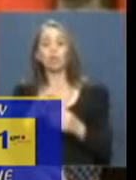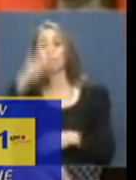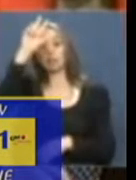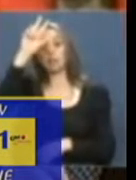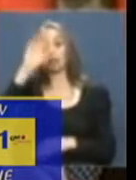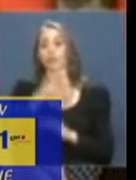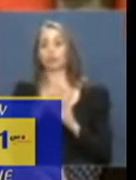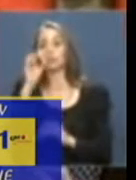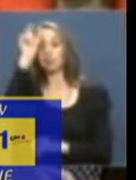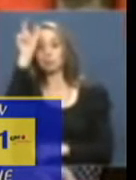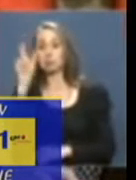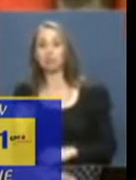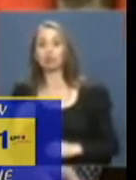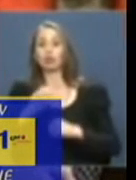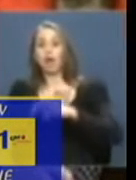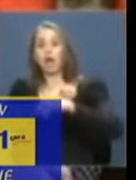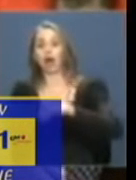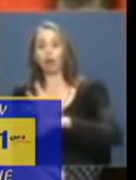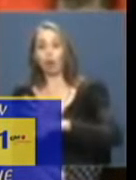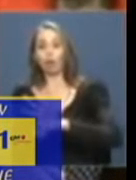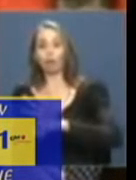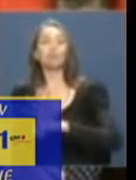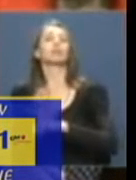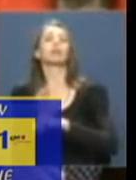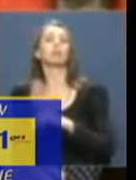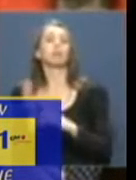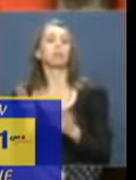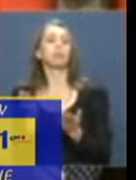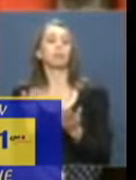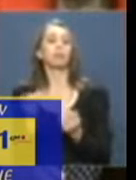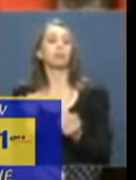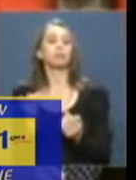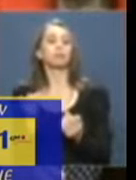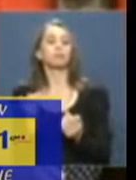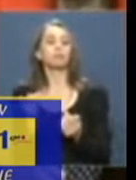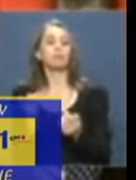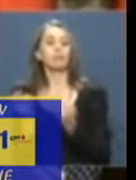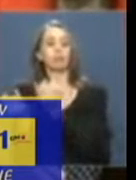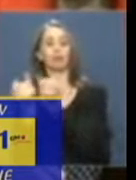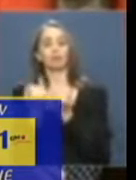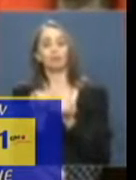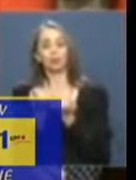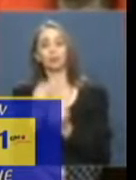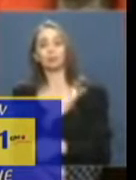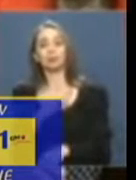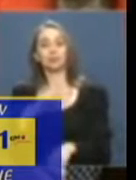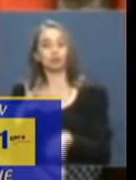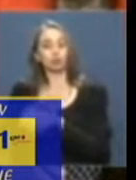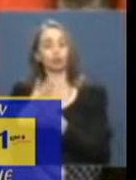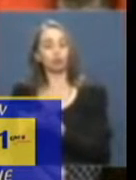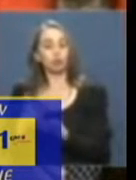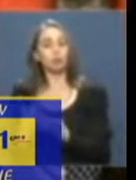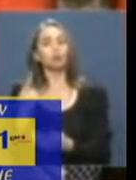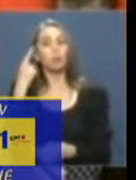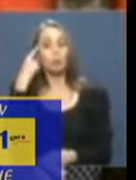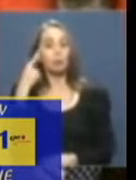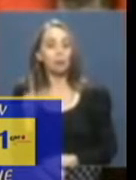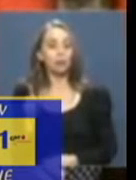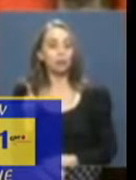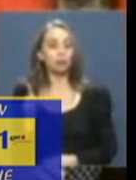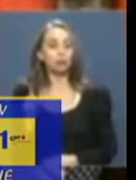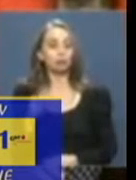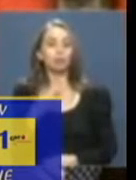casos de coke 19 de acuerdo a los reportes de la autoridad sanitaria sin embargo yo quiero